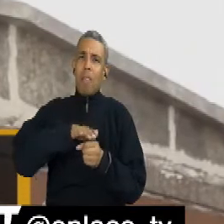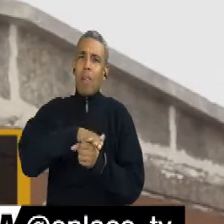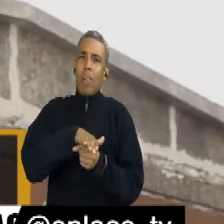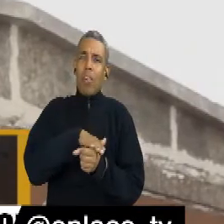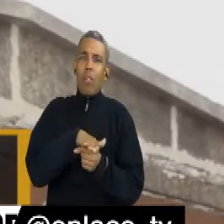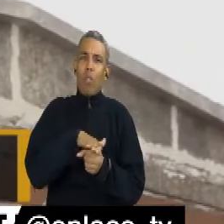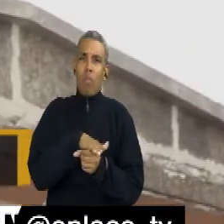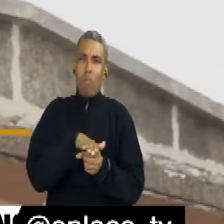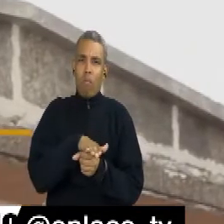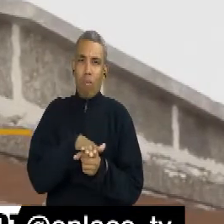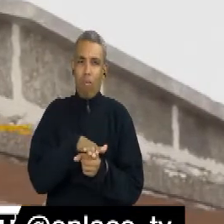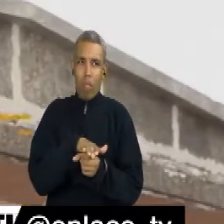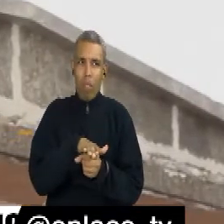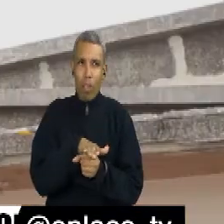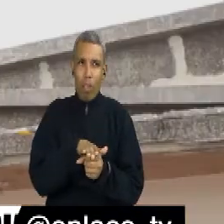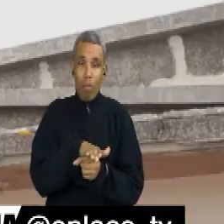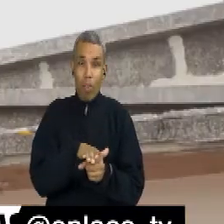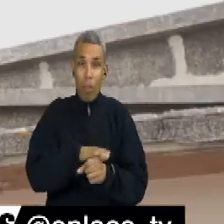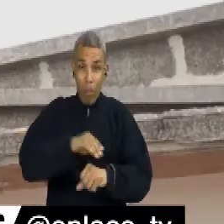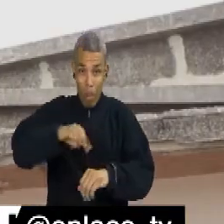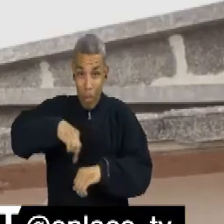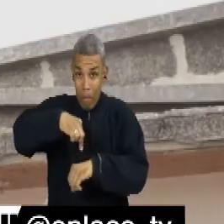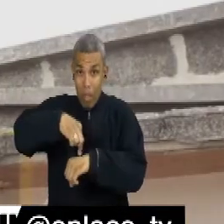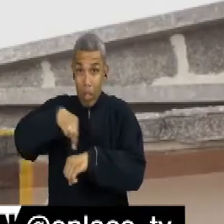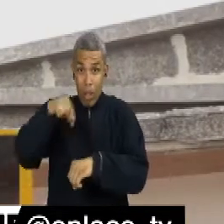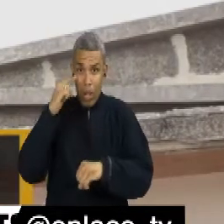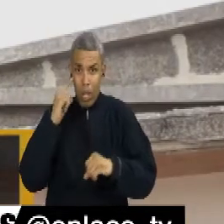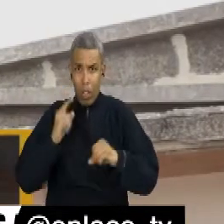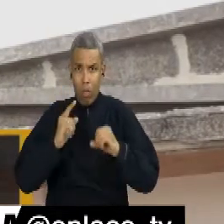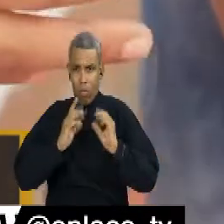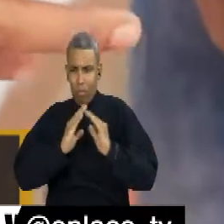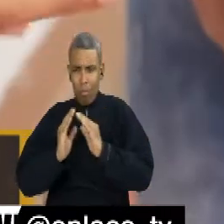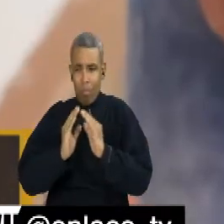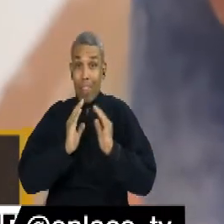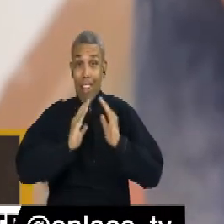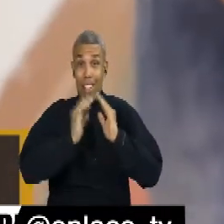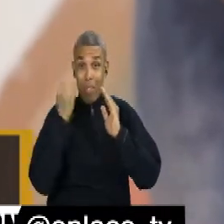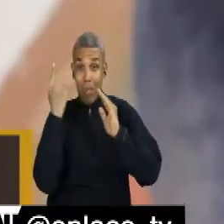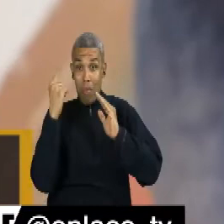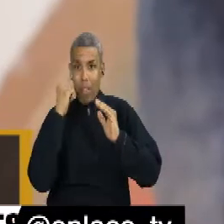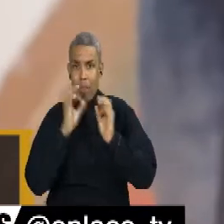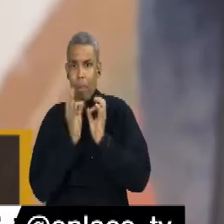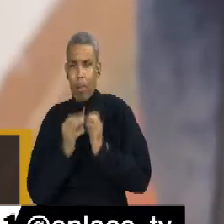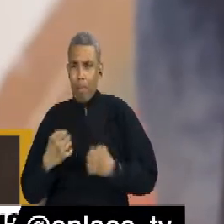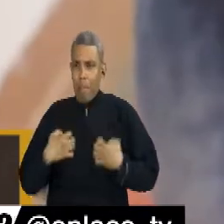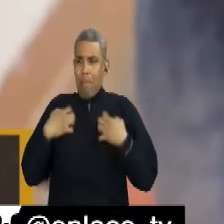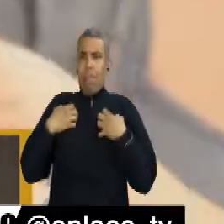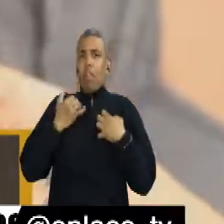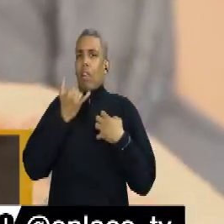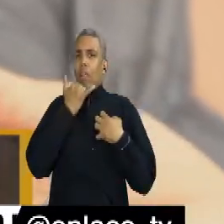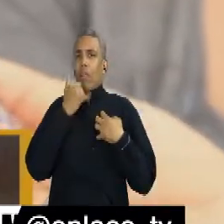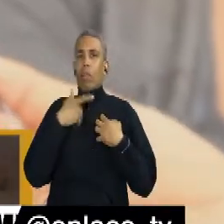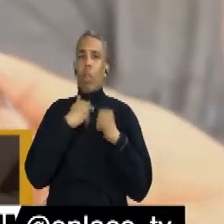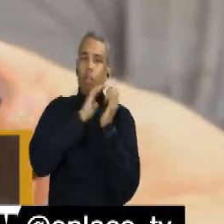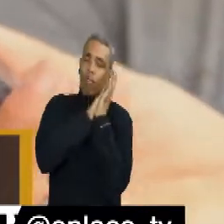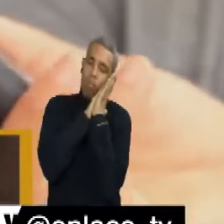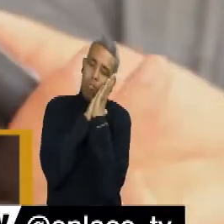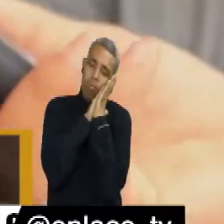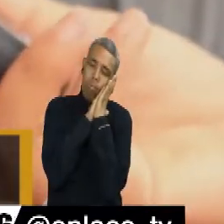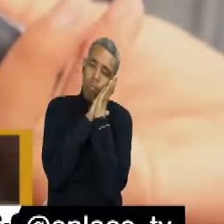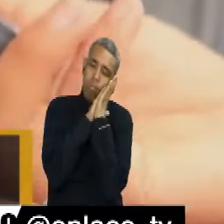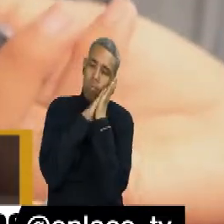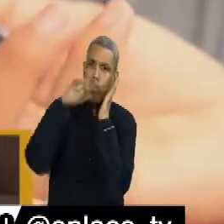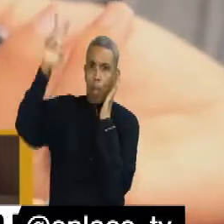calle 62 del barrio El Parnaso. Una habitante de calle cayó al patio de la vivienda cuando aún todos dormían. Esta mañana,